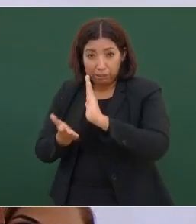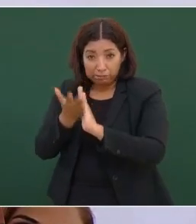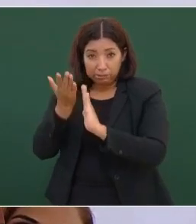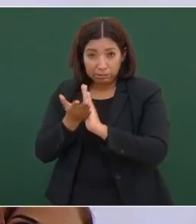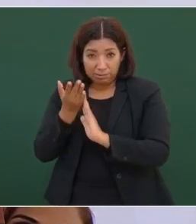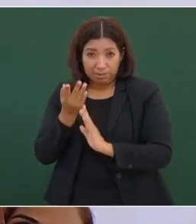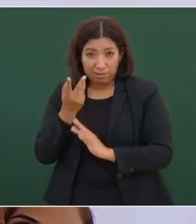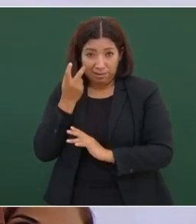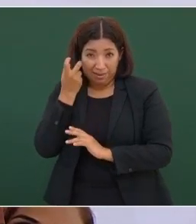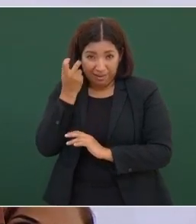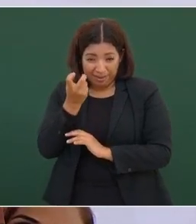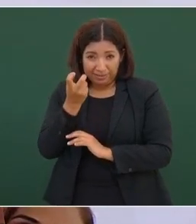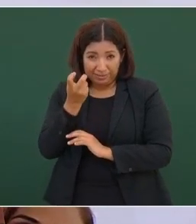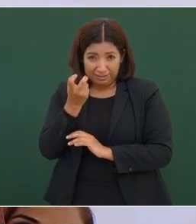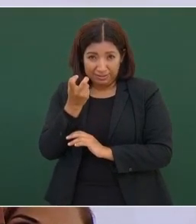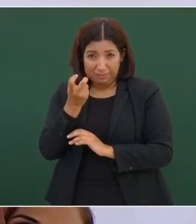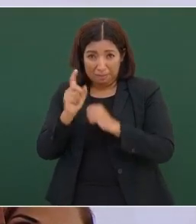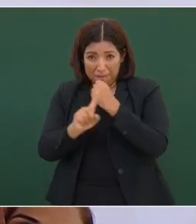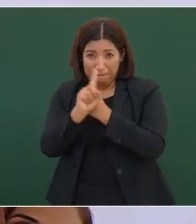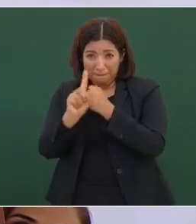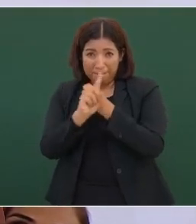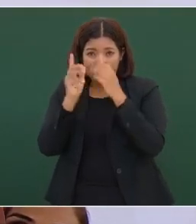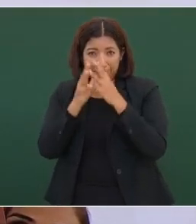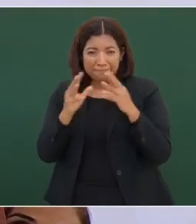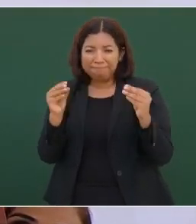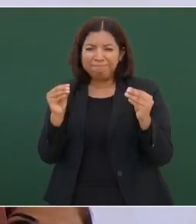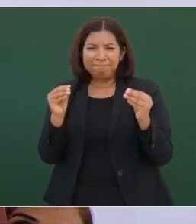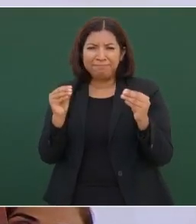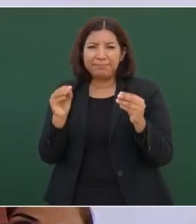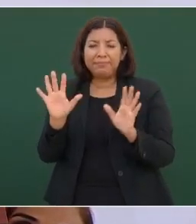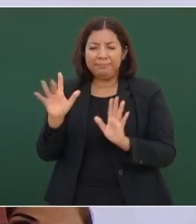que acabamos de descubrir, donde pasa